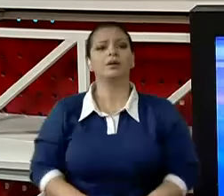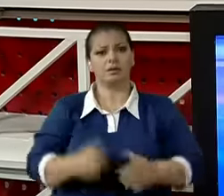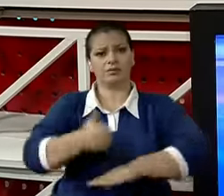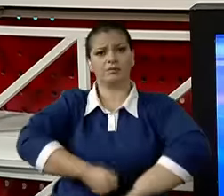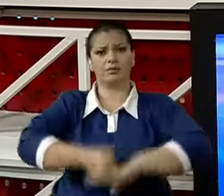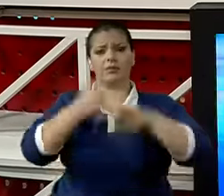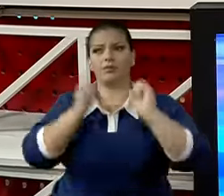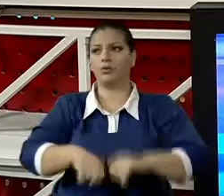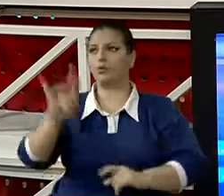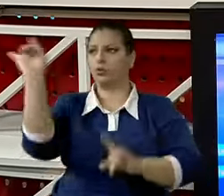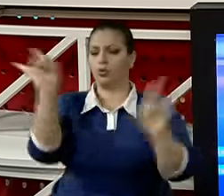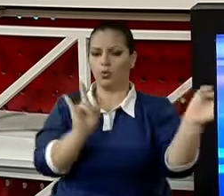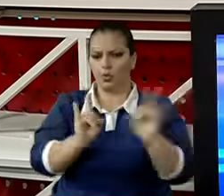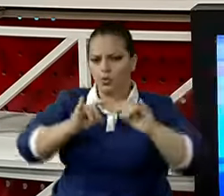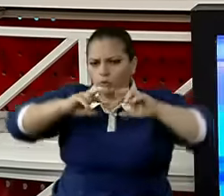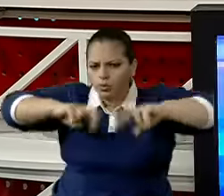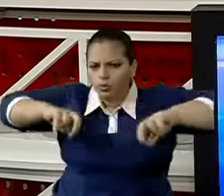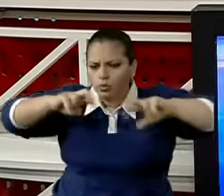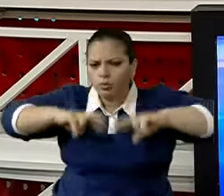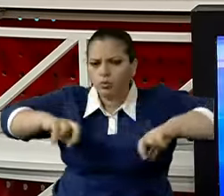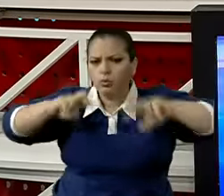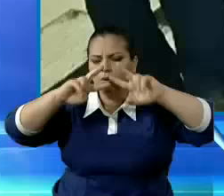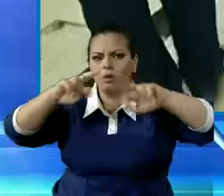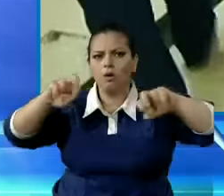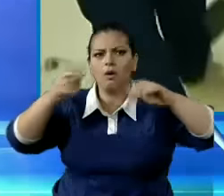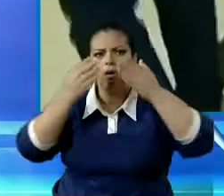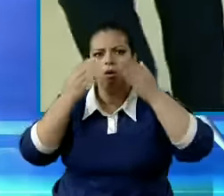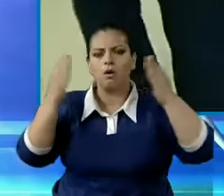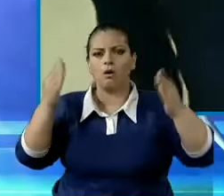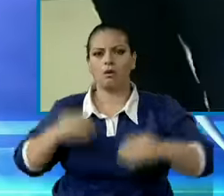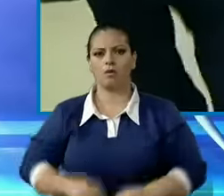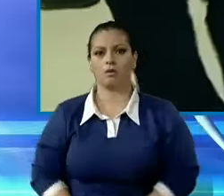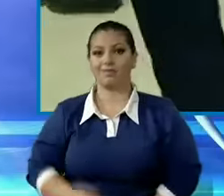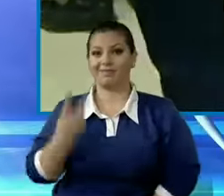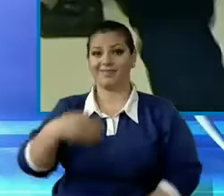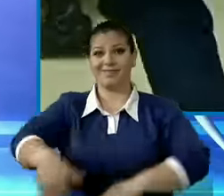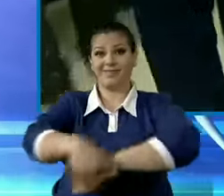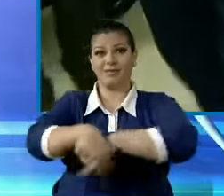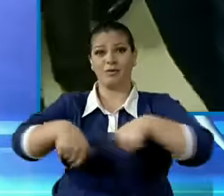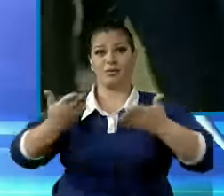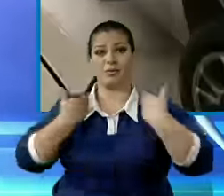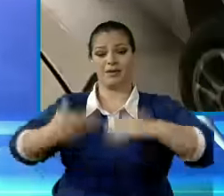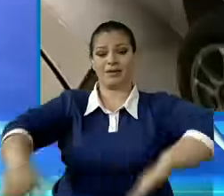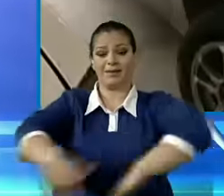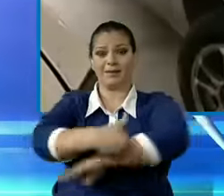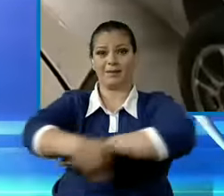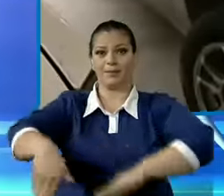ver exactamente qué fue lo que ocurrió. Luisa, lo de la calle Boyacá, Me voy a referir al segundo caso, sí. La calle Boyacá,